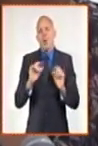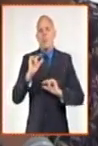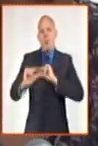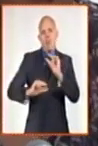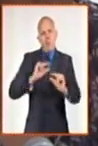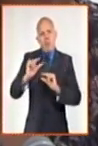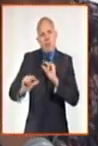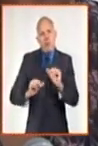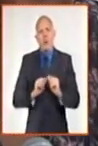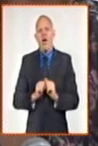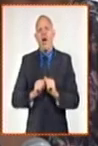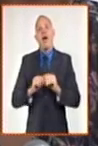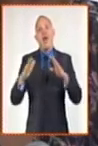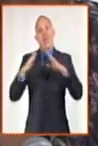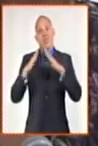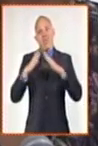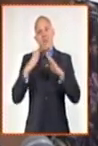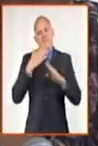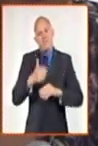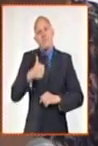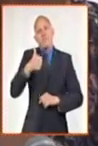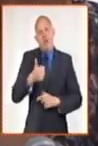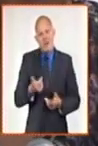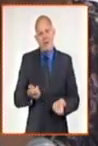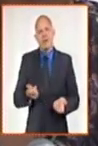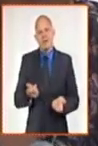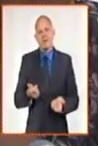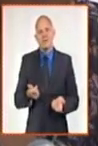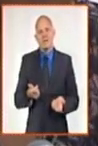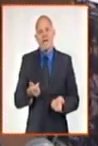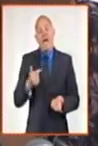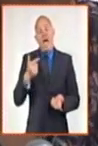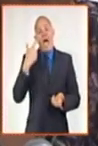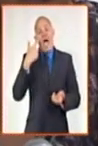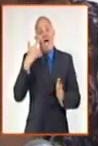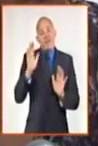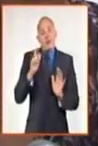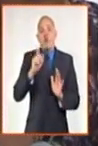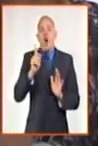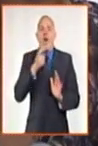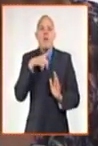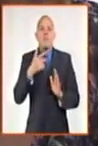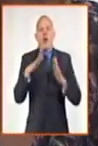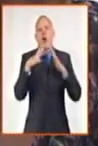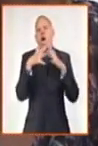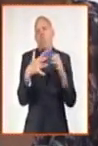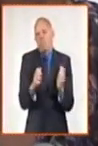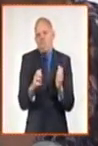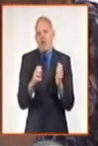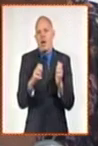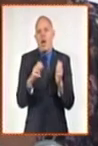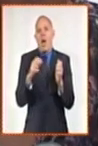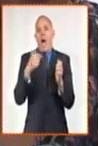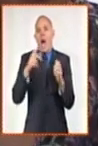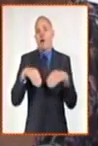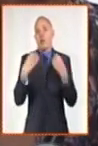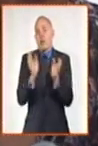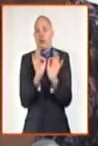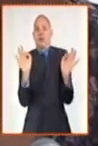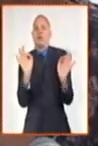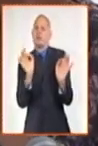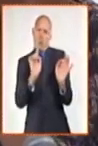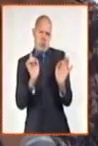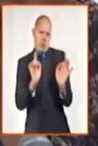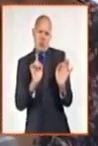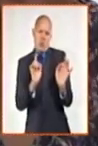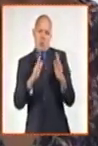un restablecimiento de sus hogares de una manera más próxima a como lo tenían antes de pasar el huracán. Hemos visto que han